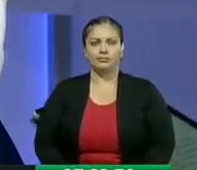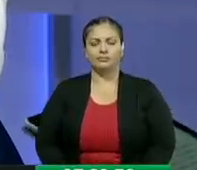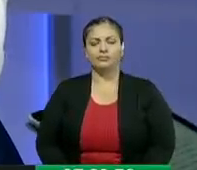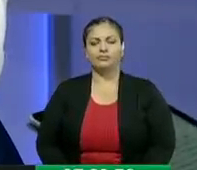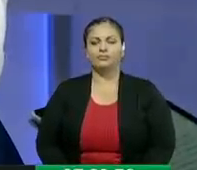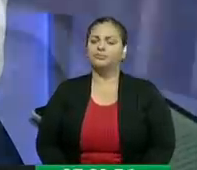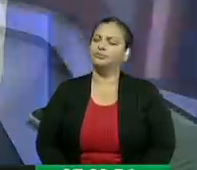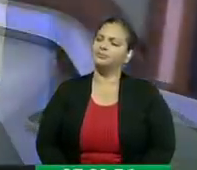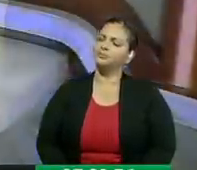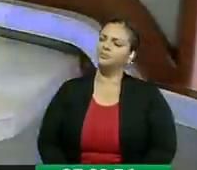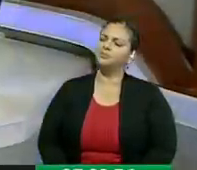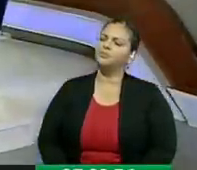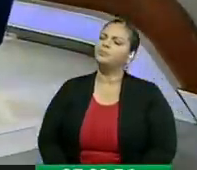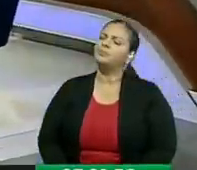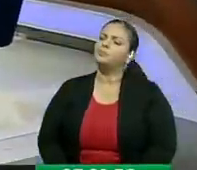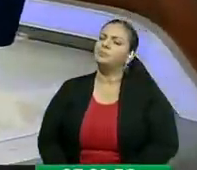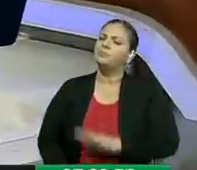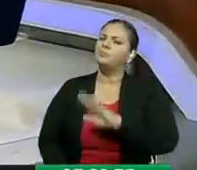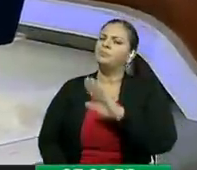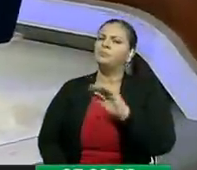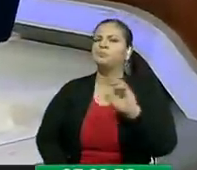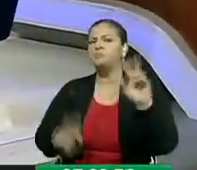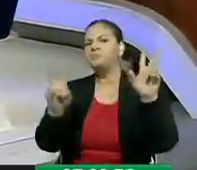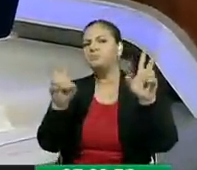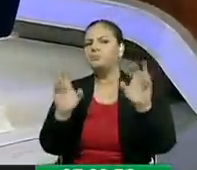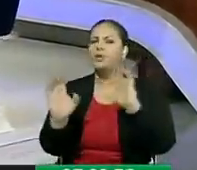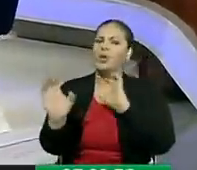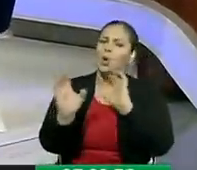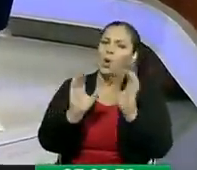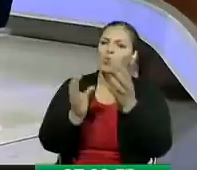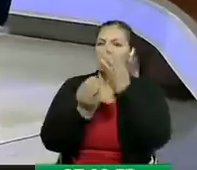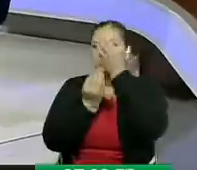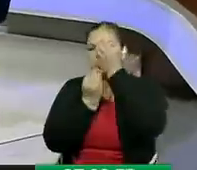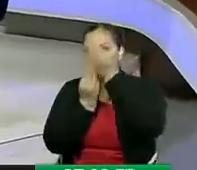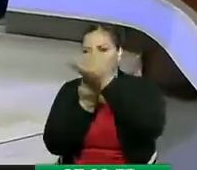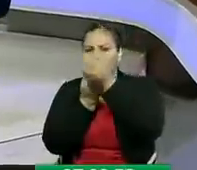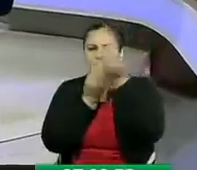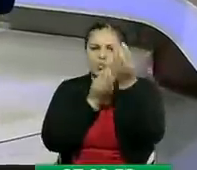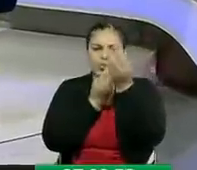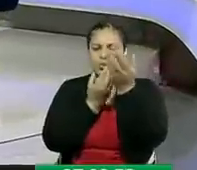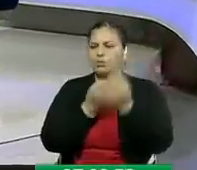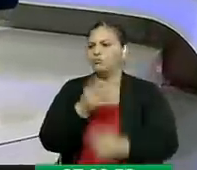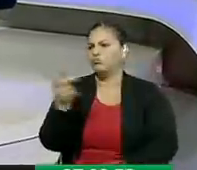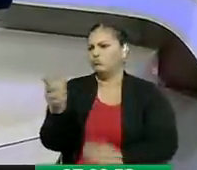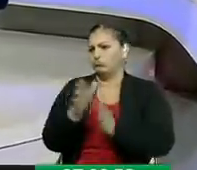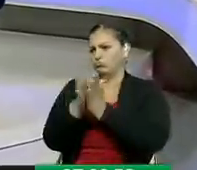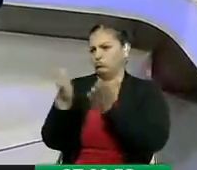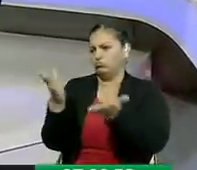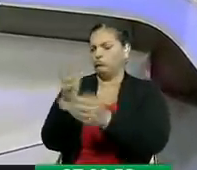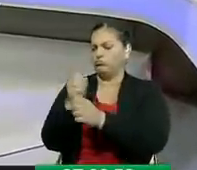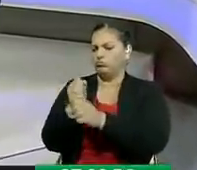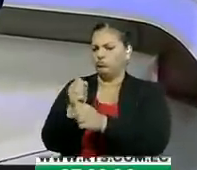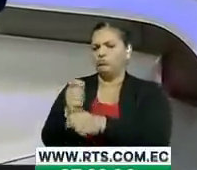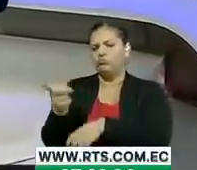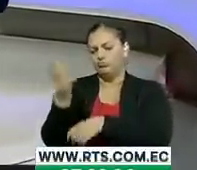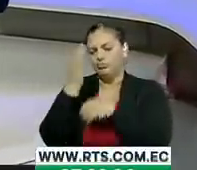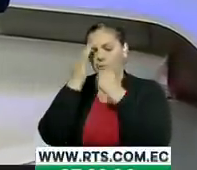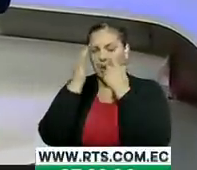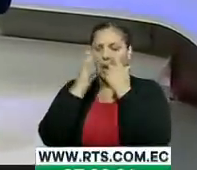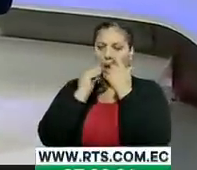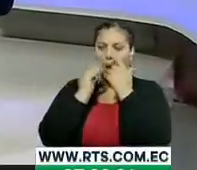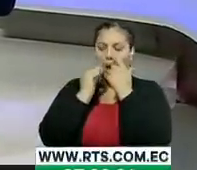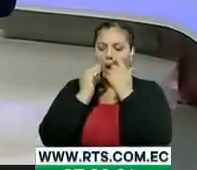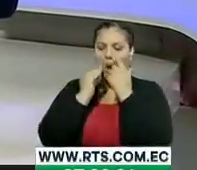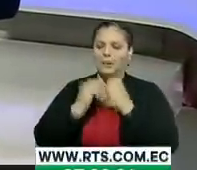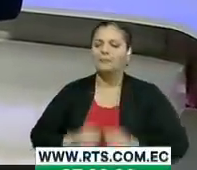Oiga, ya que estamos hablando de temas de comunicación, de que usted ejerce una forma de periodismo de opinión, en lo propio nosotros, seguramente